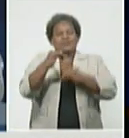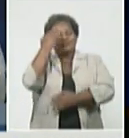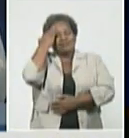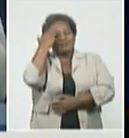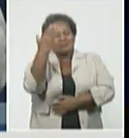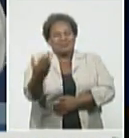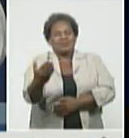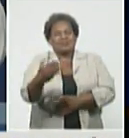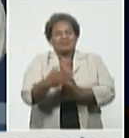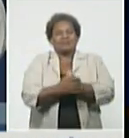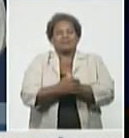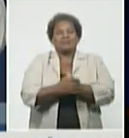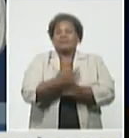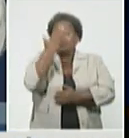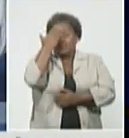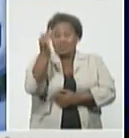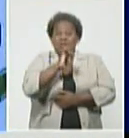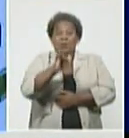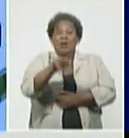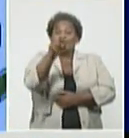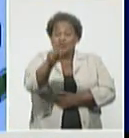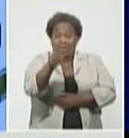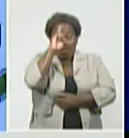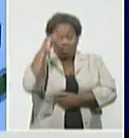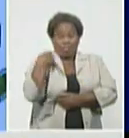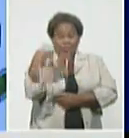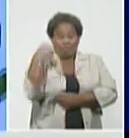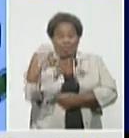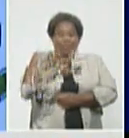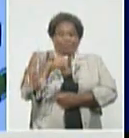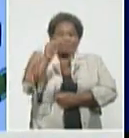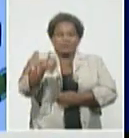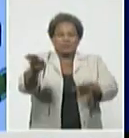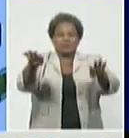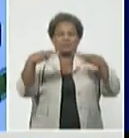todos. El agradecimiento también para usted, doctor, y para todos los que nos siguen. Devolvemos la señal a los estudios.